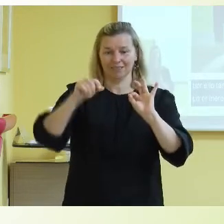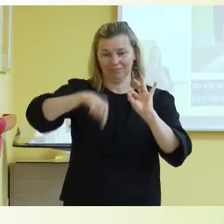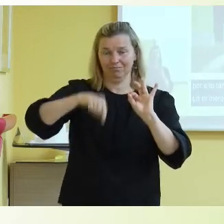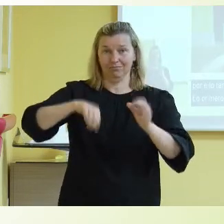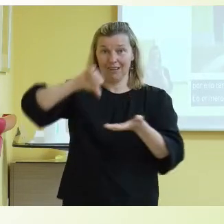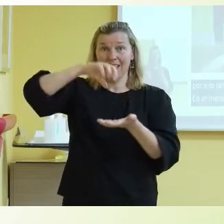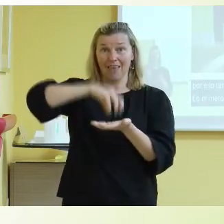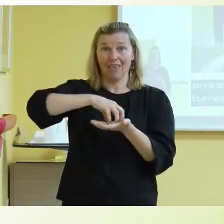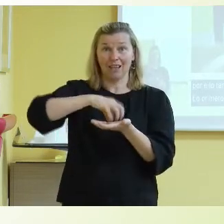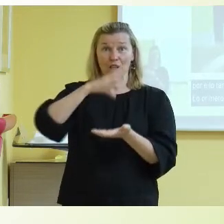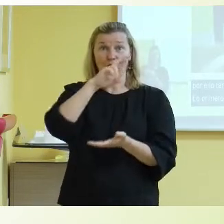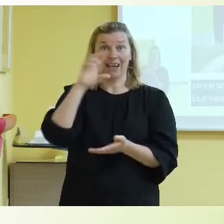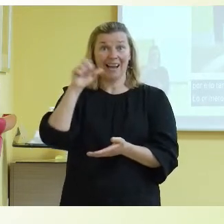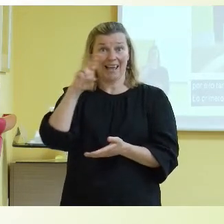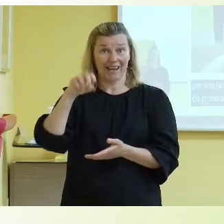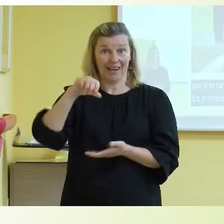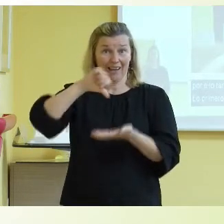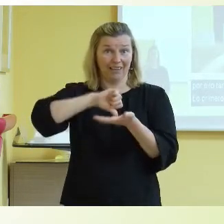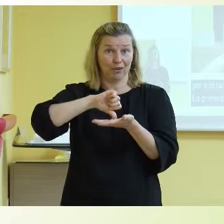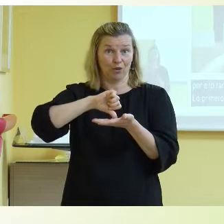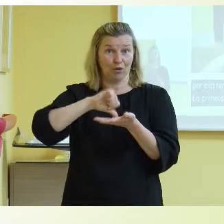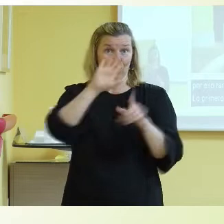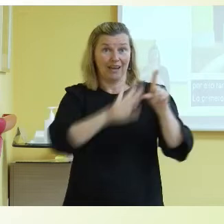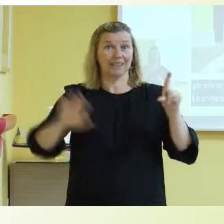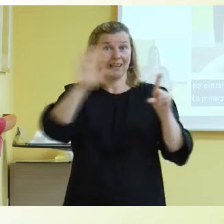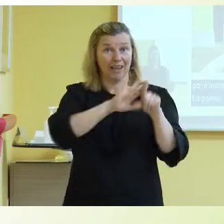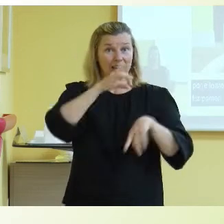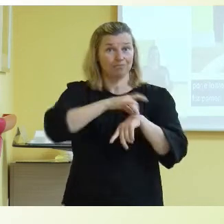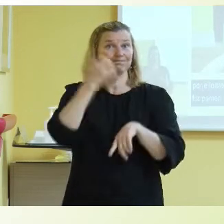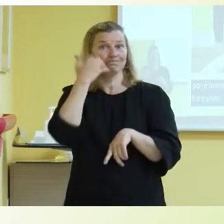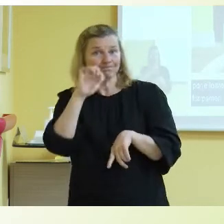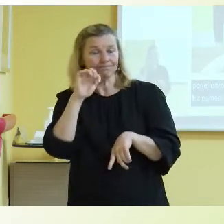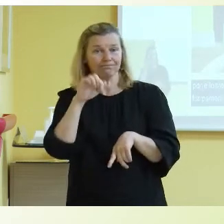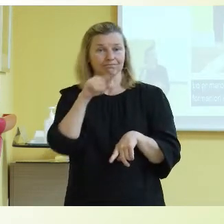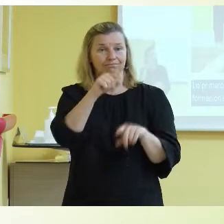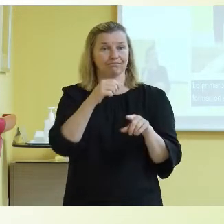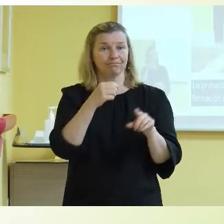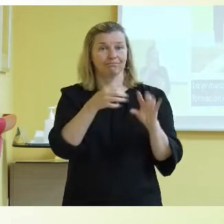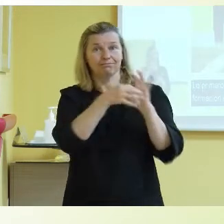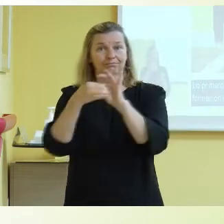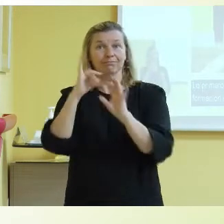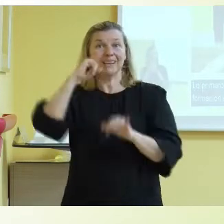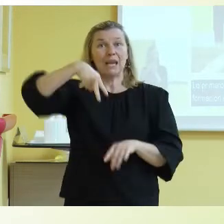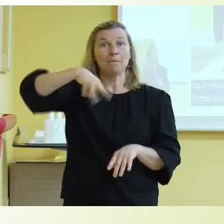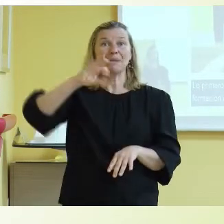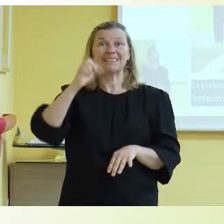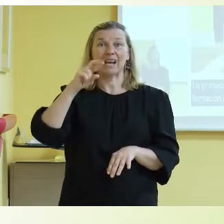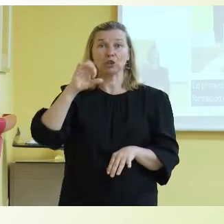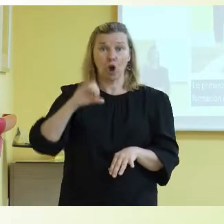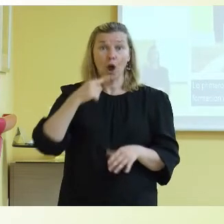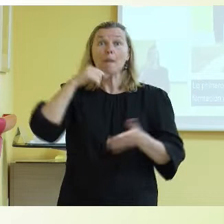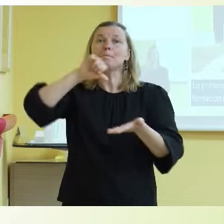Referencia Estatal de Atención a Personas con Enfermedades Raras y sus familias, dependiente del INSERSO, de forma presencial.